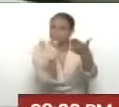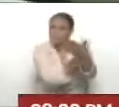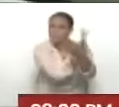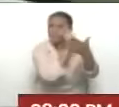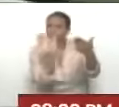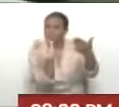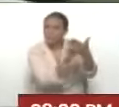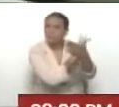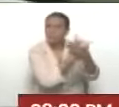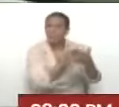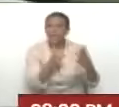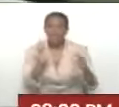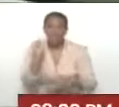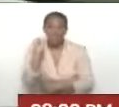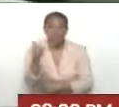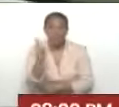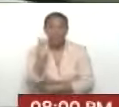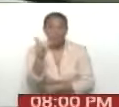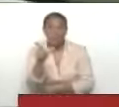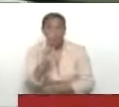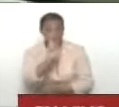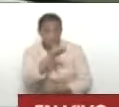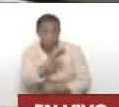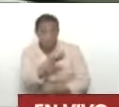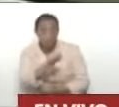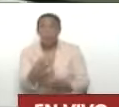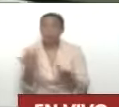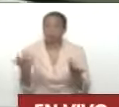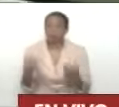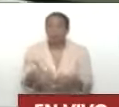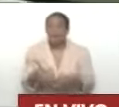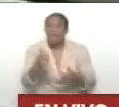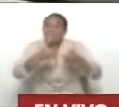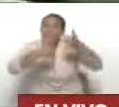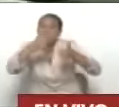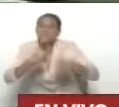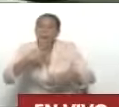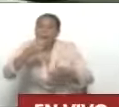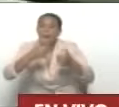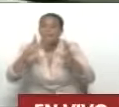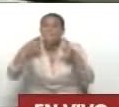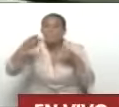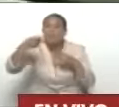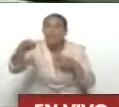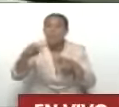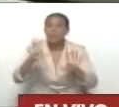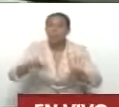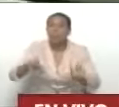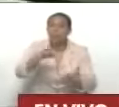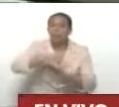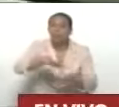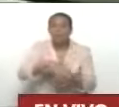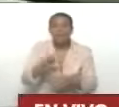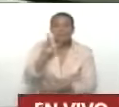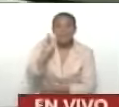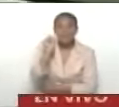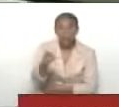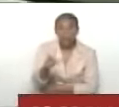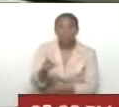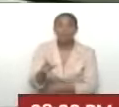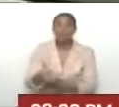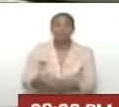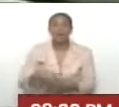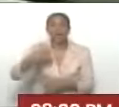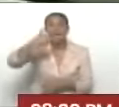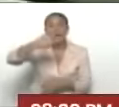¿Esto te llegó por Telegram? Sí, me llegó por Telegram. Preferencia partidista. Dame tu cuenta de Telegram. ¿Te acuerdas cuando la decía? La hojilla en TV.